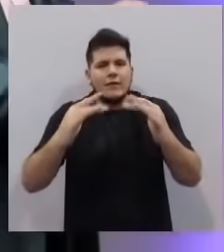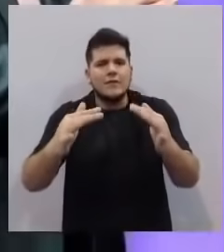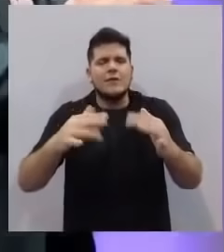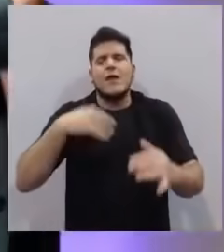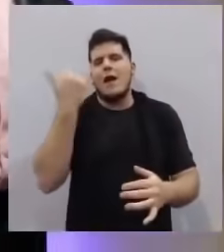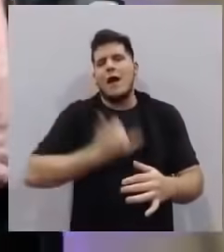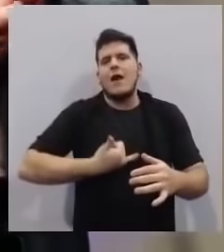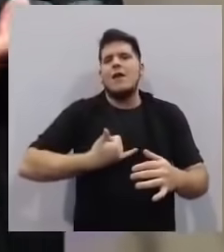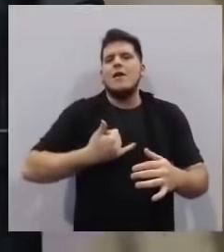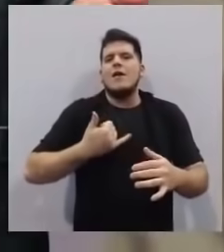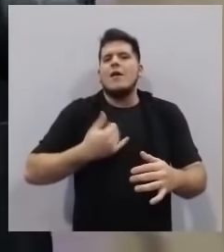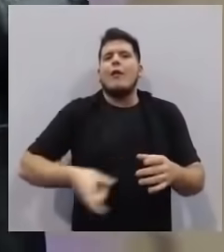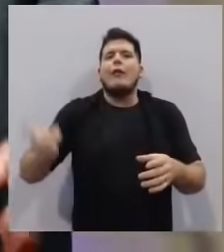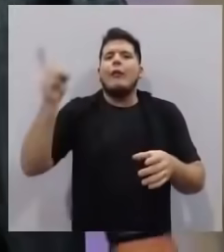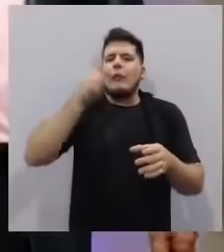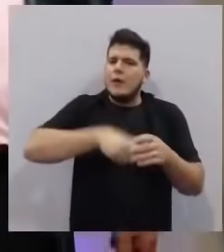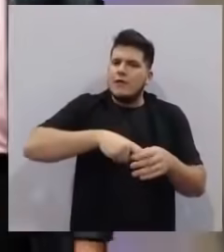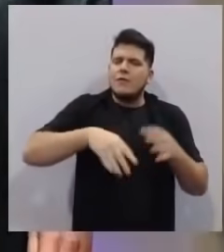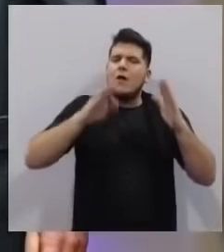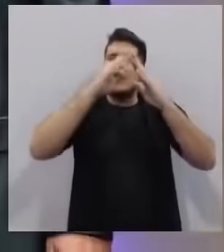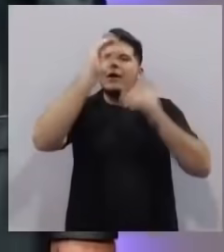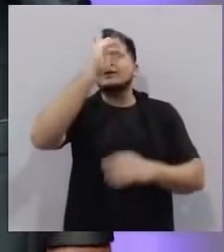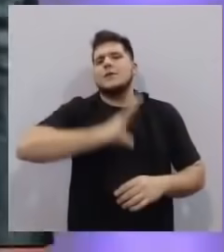wow hay abundancia